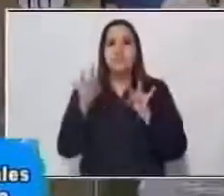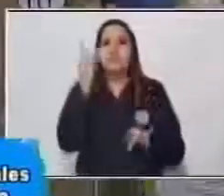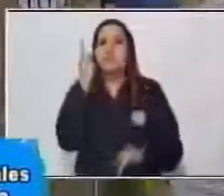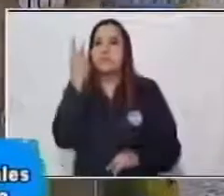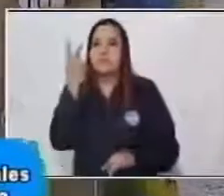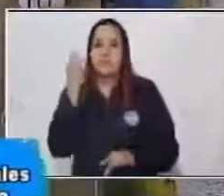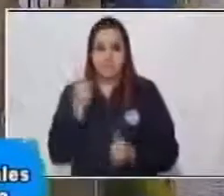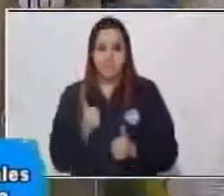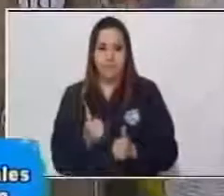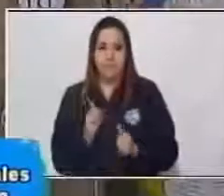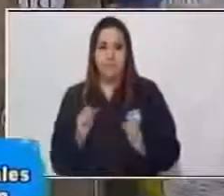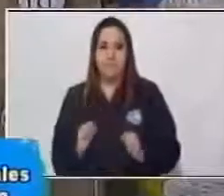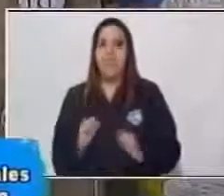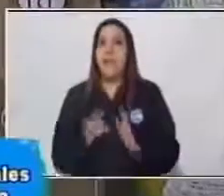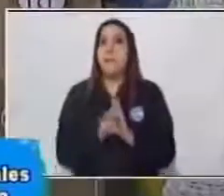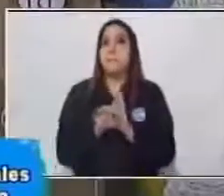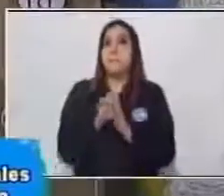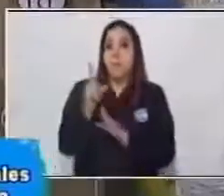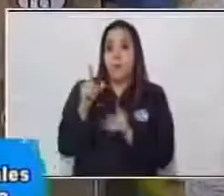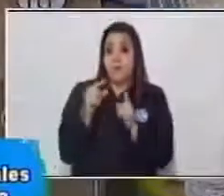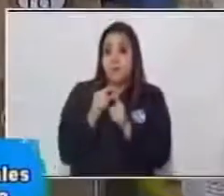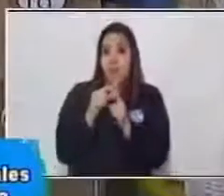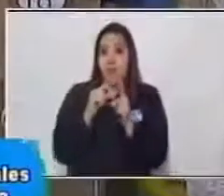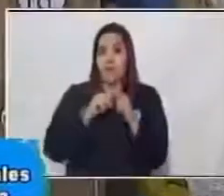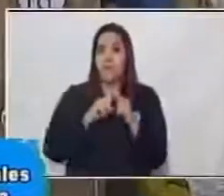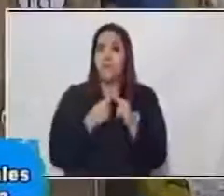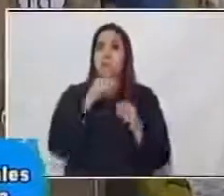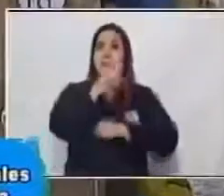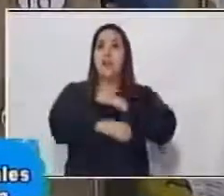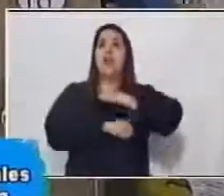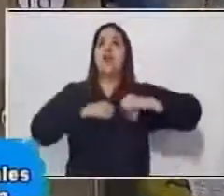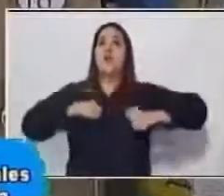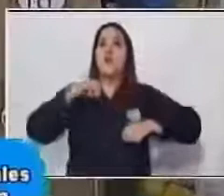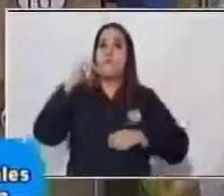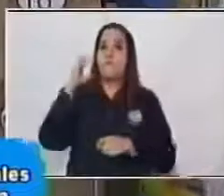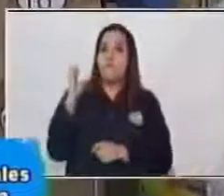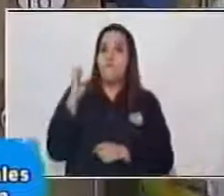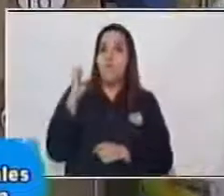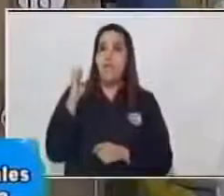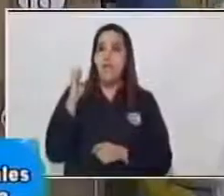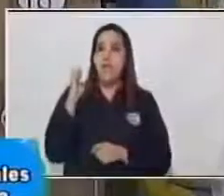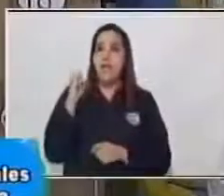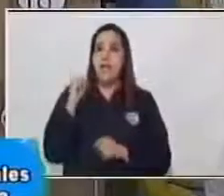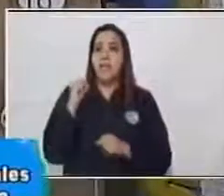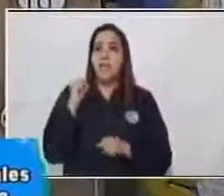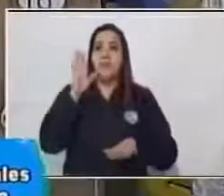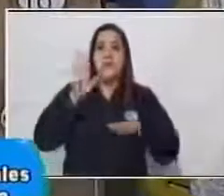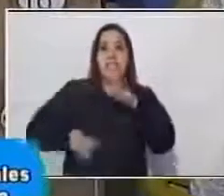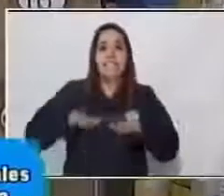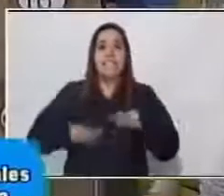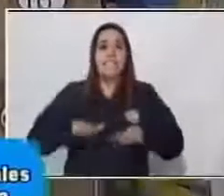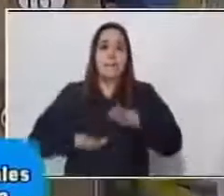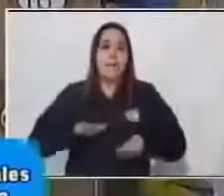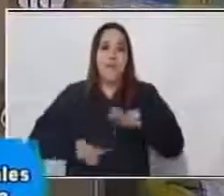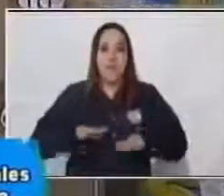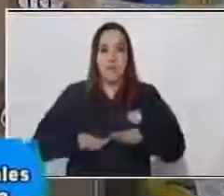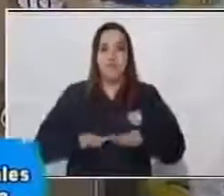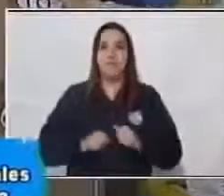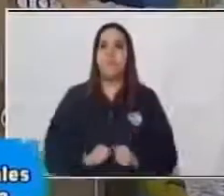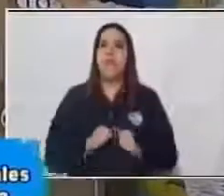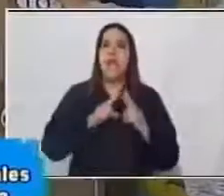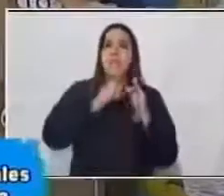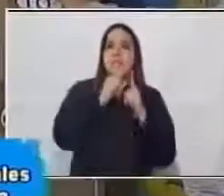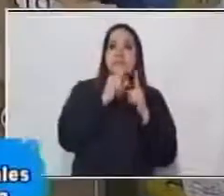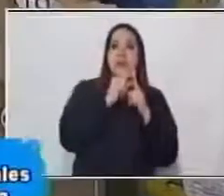bien. Si las palabras inician con fe, vamos a zapatear. Si